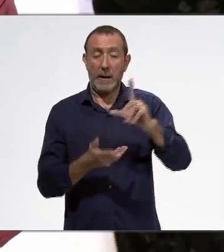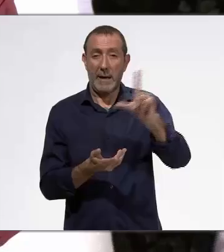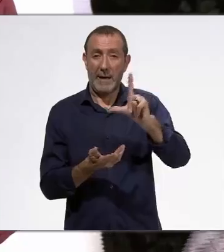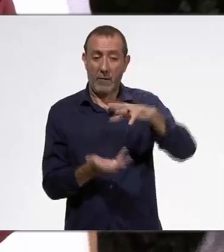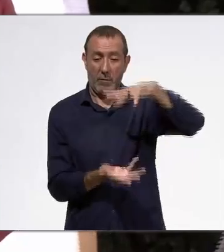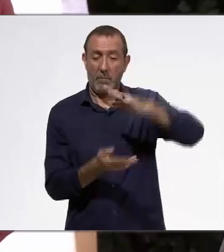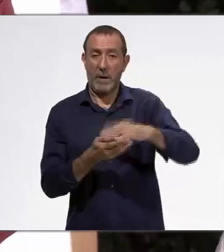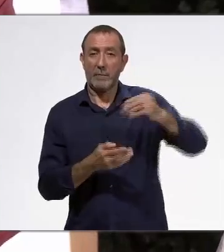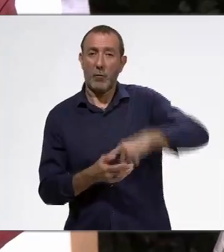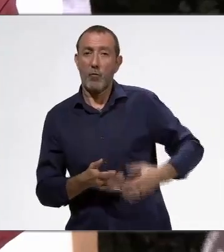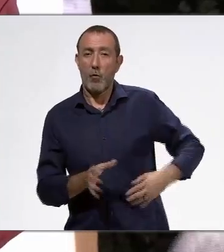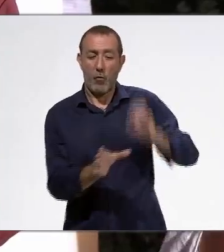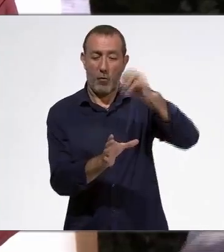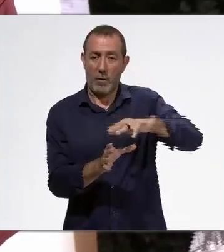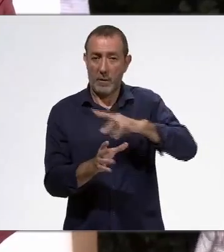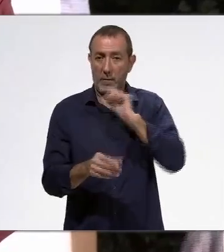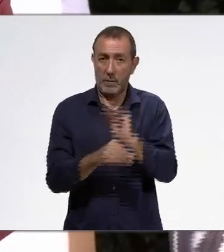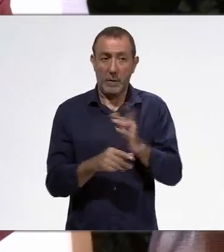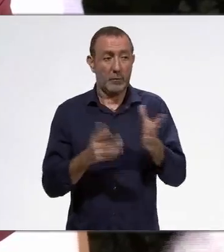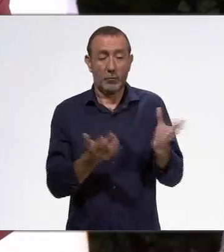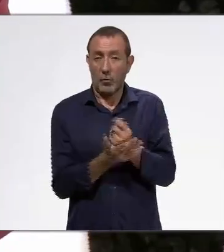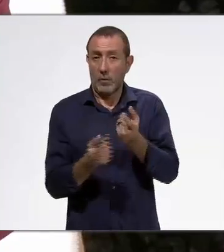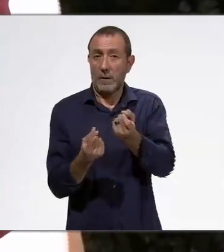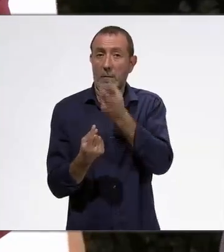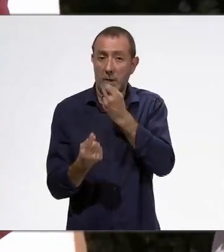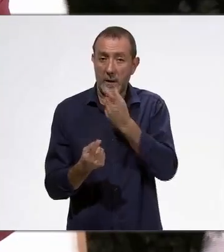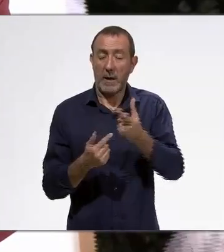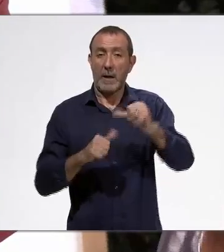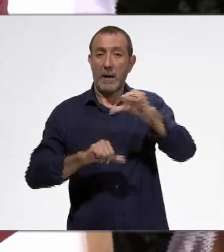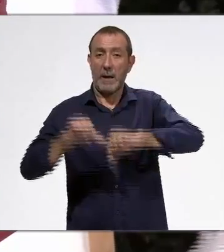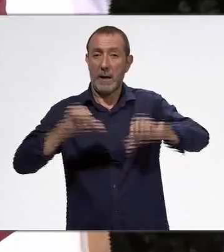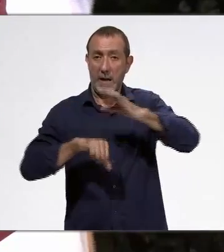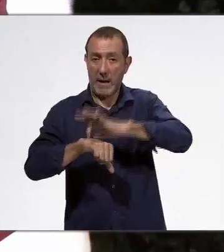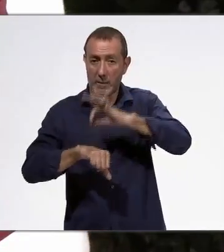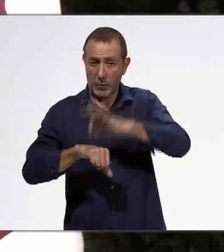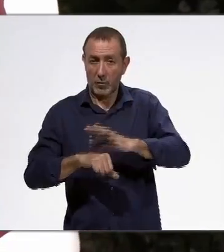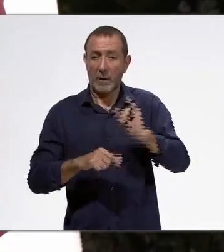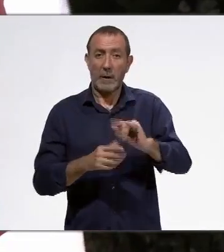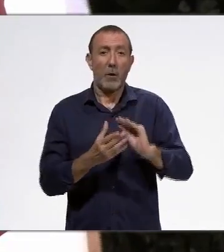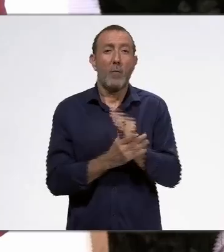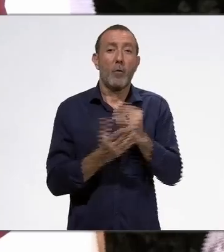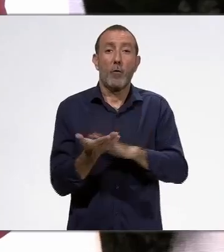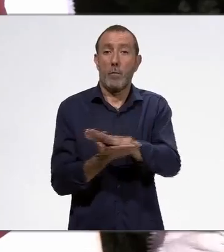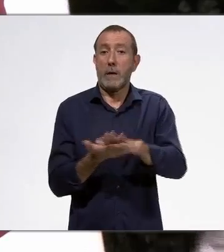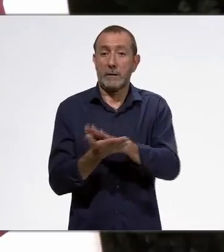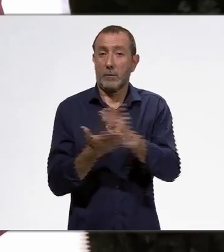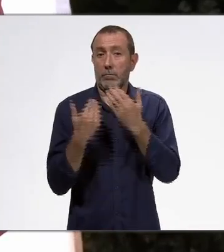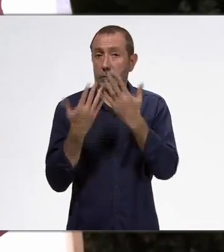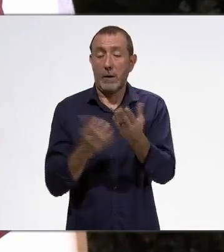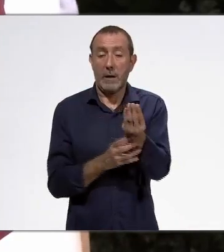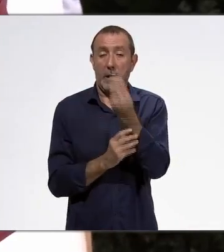y como eso es todo son medicamentos son los laboratorios es producto básico como